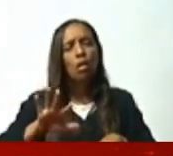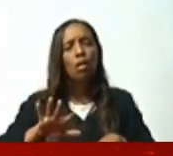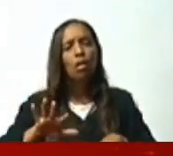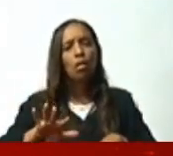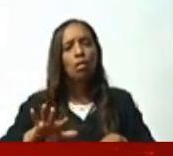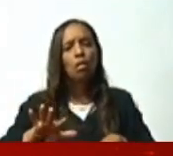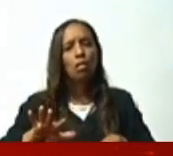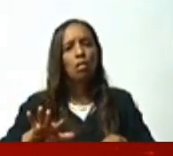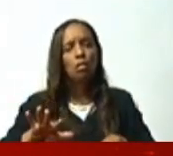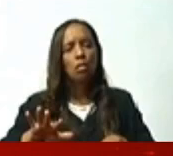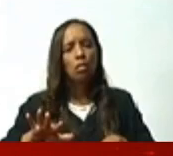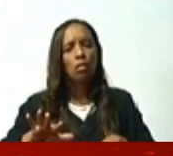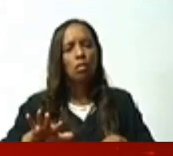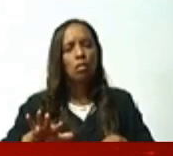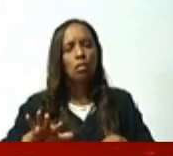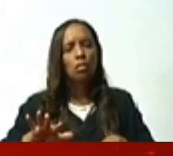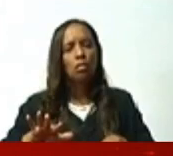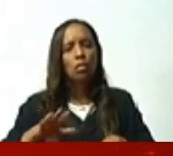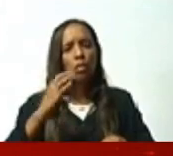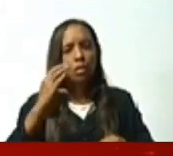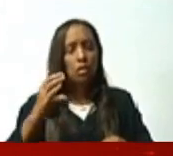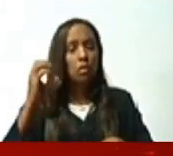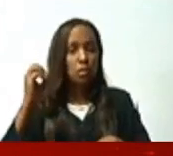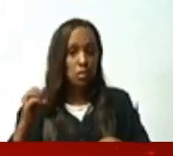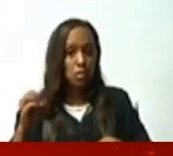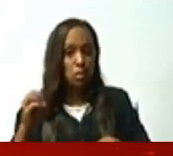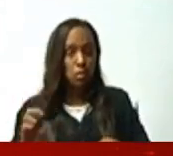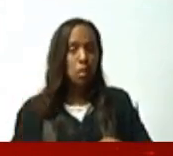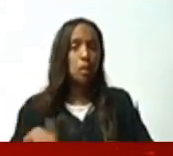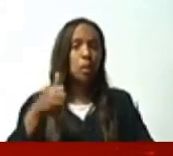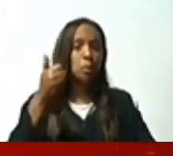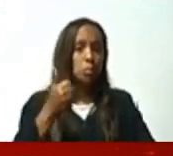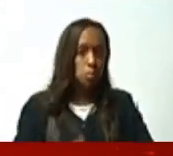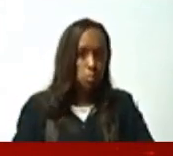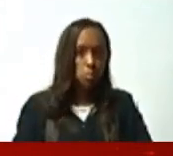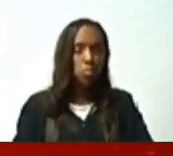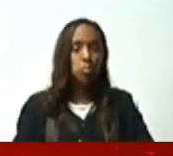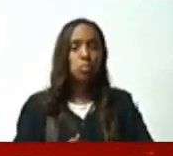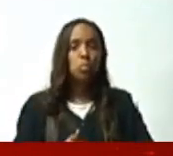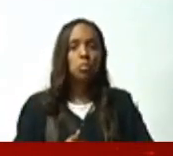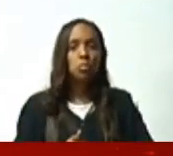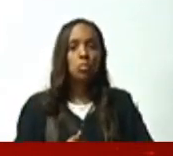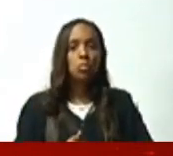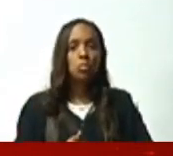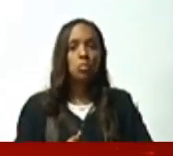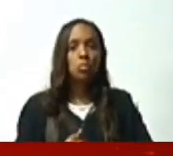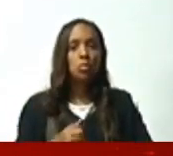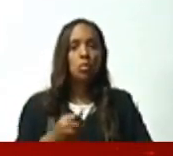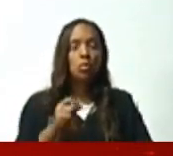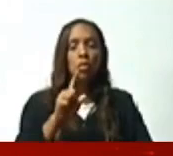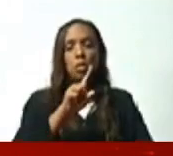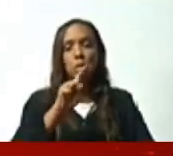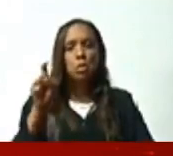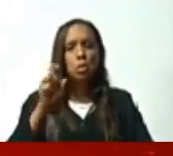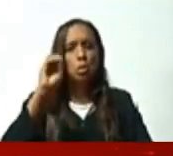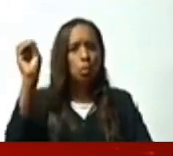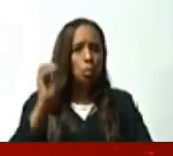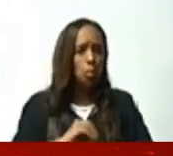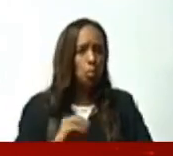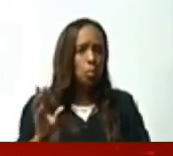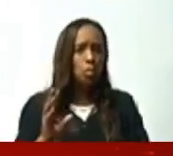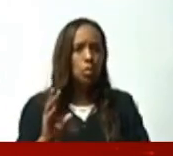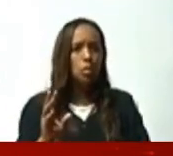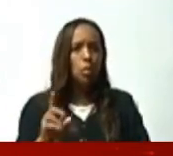empresa Claro y demás, y que el 100% de la restauración de la fibra óptica también ha sido